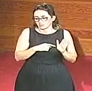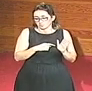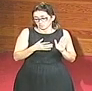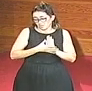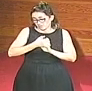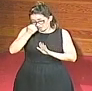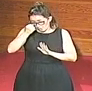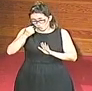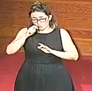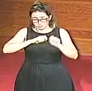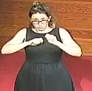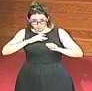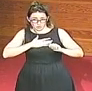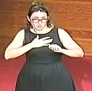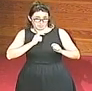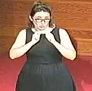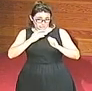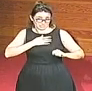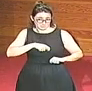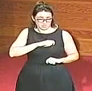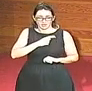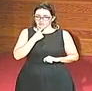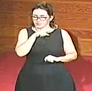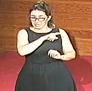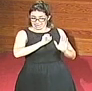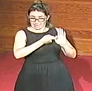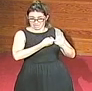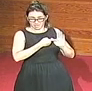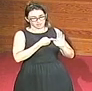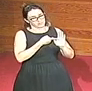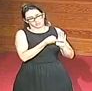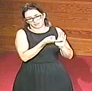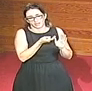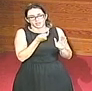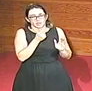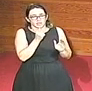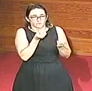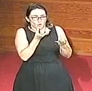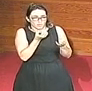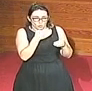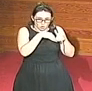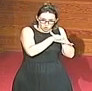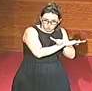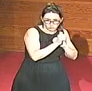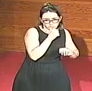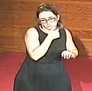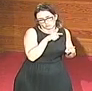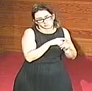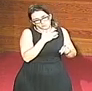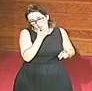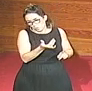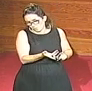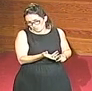Periodistas de España cree que este anteproyecto de ley de información clasificada pues es una vergüenza, ¿no? Porque